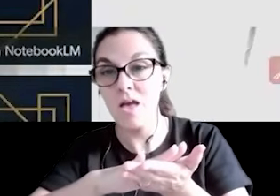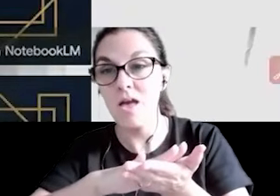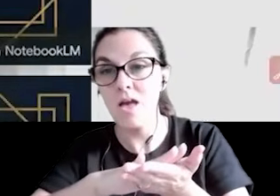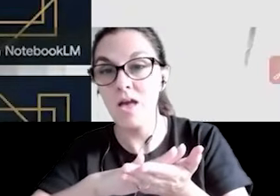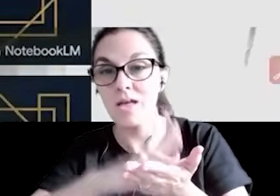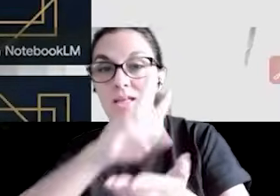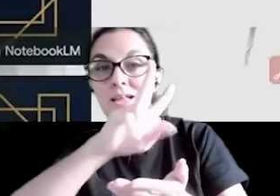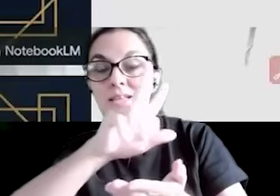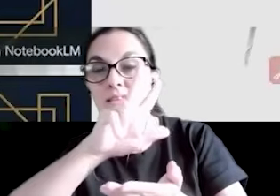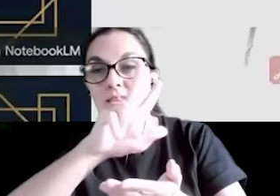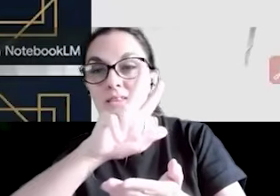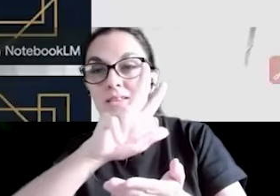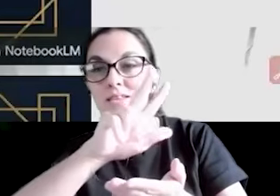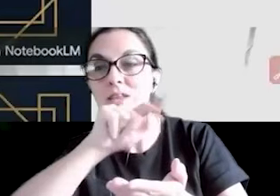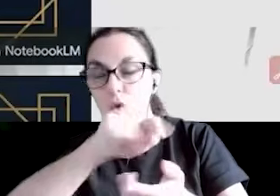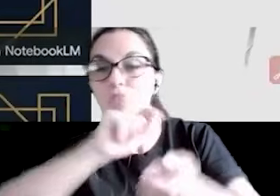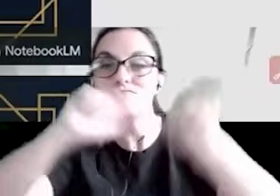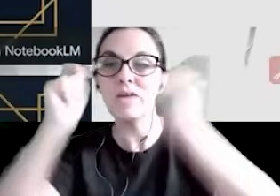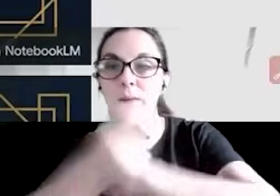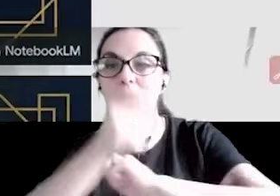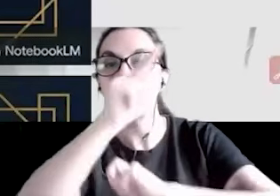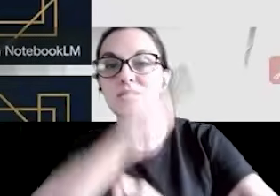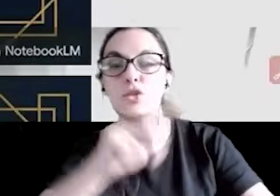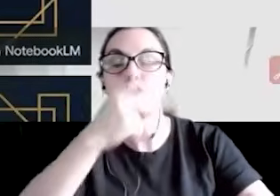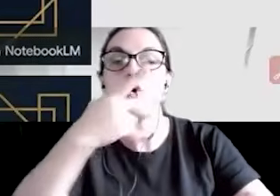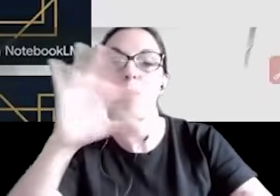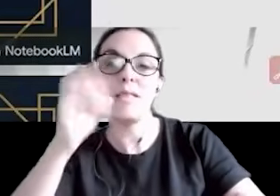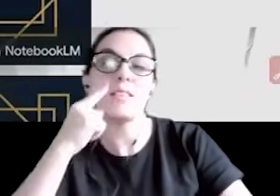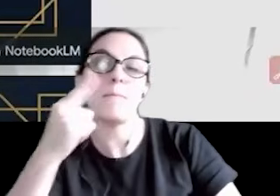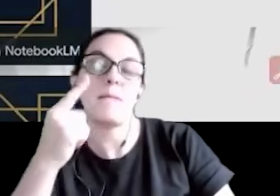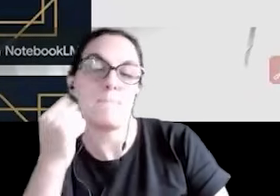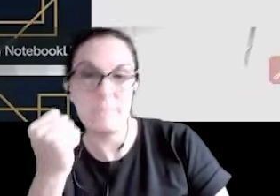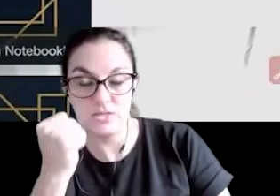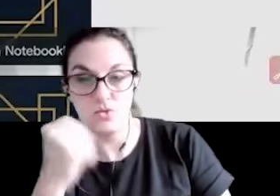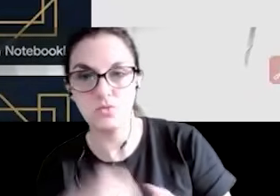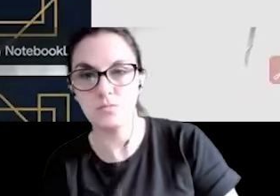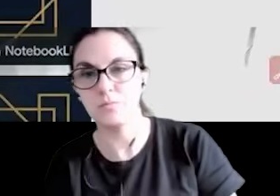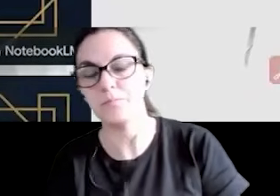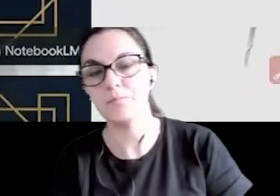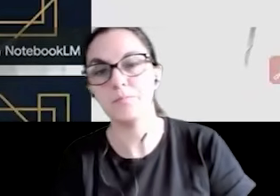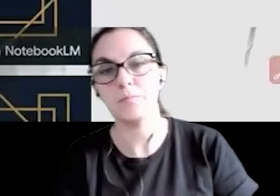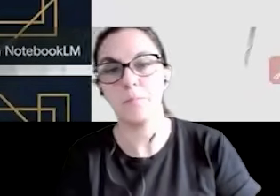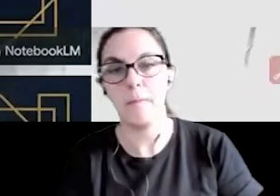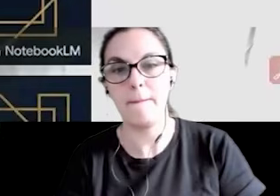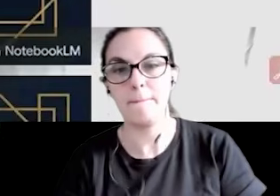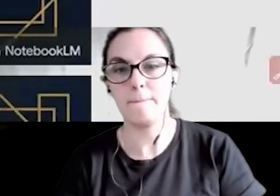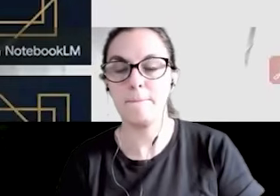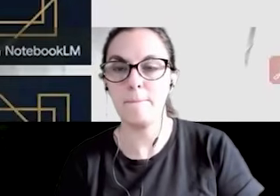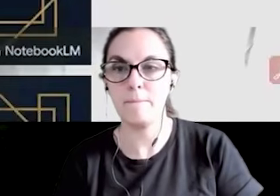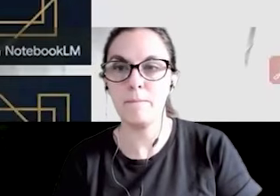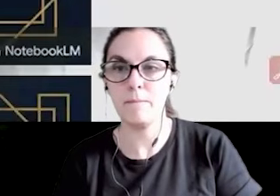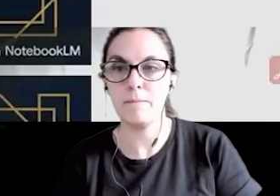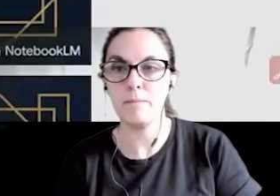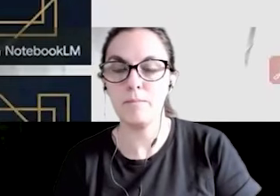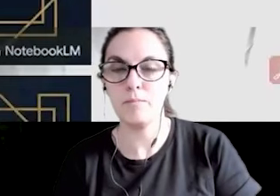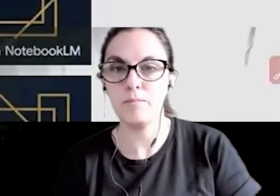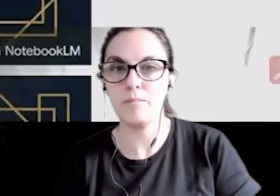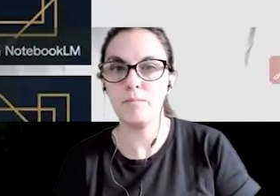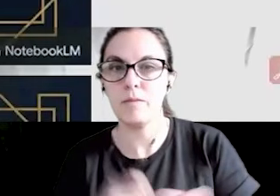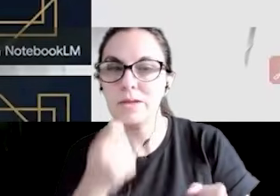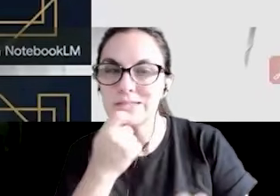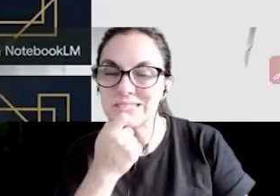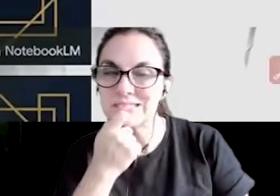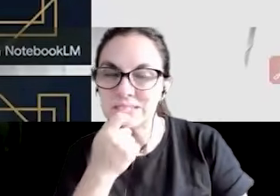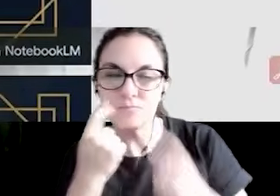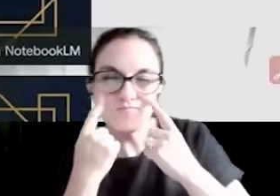pesos, hoy asciende a 220.000. Y para personas jurídicas de 400 a 440. Se me ocurrió hacer el análisis en materia del tipo de